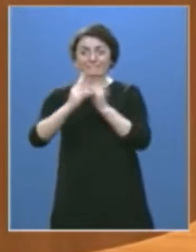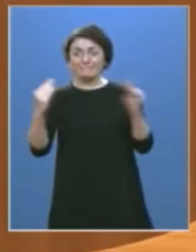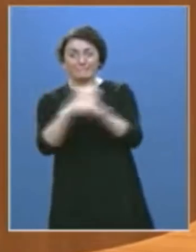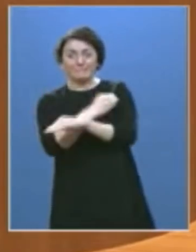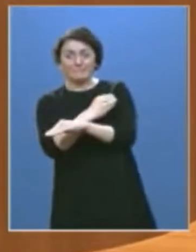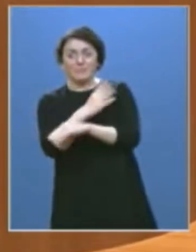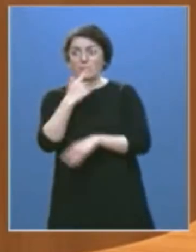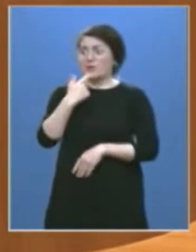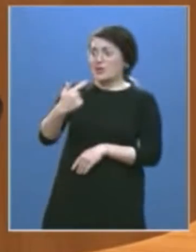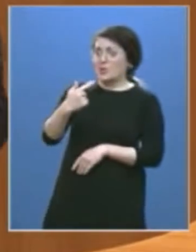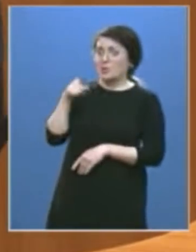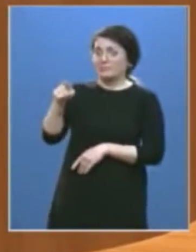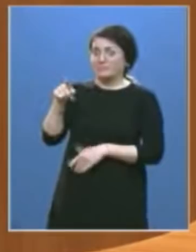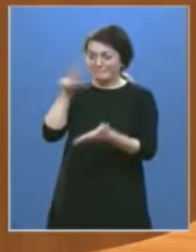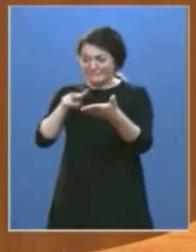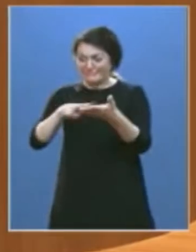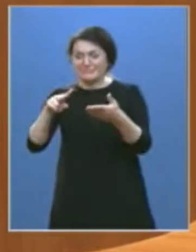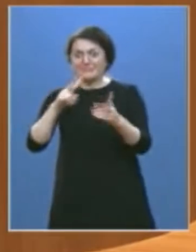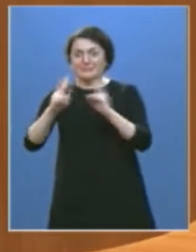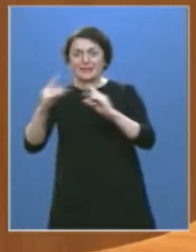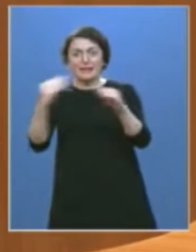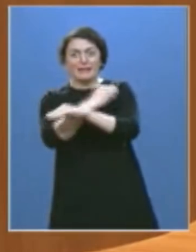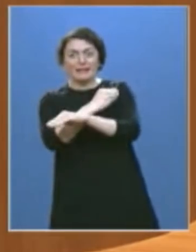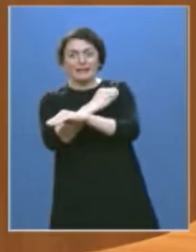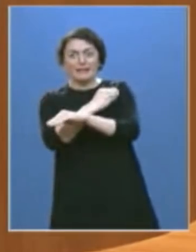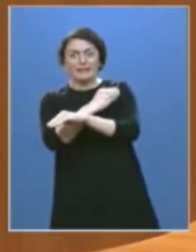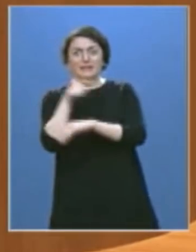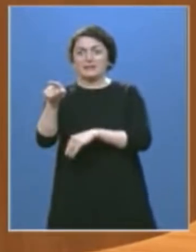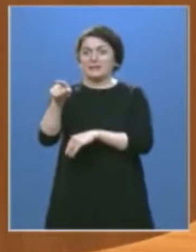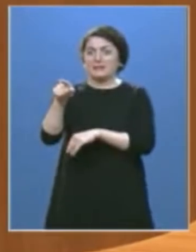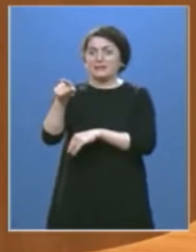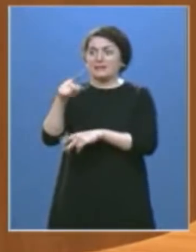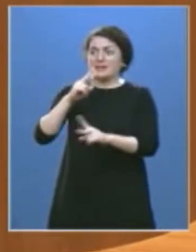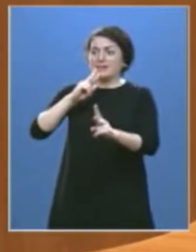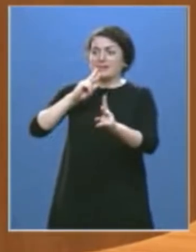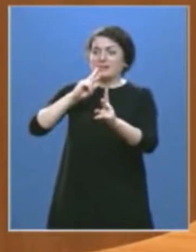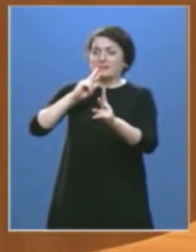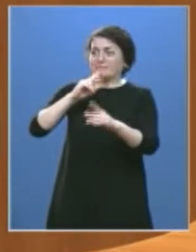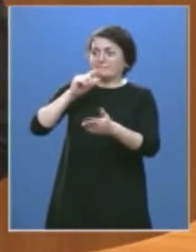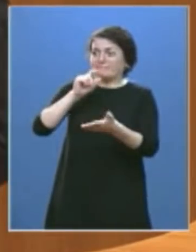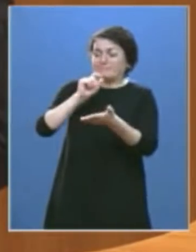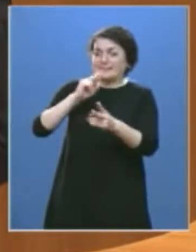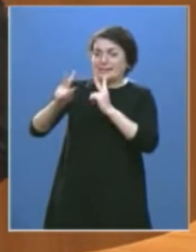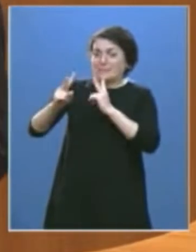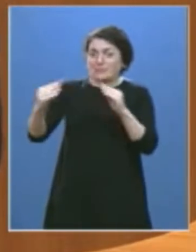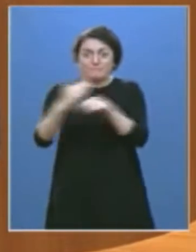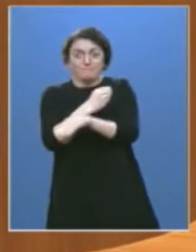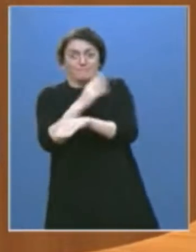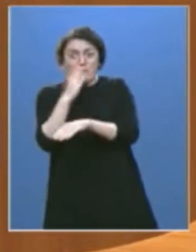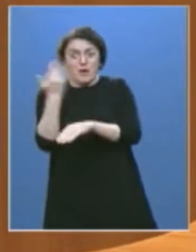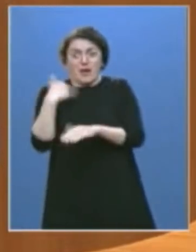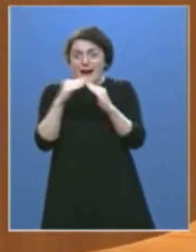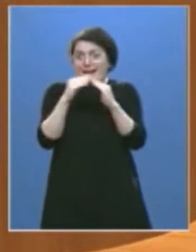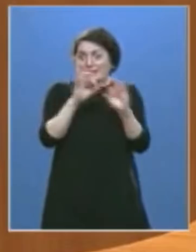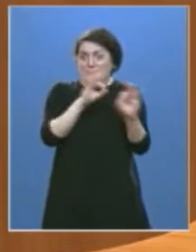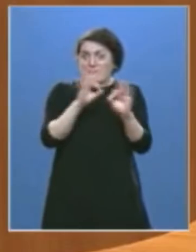Porque eu le he dicho unha cosa e me ha respondido outra. E porque o señor e o ha dicho unha cosa e usted ha respondido unha que traía desde casa. Non pode